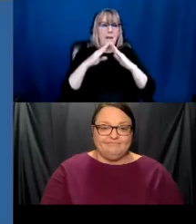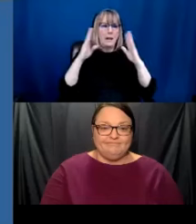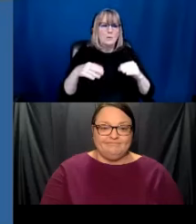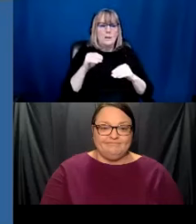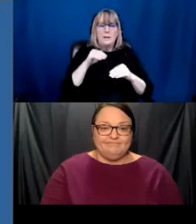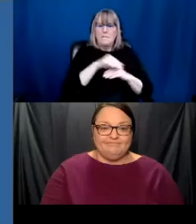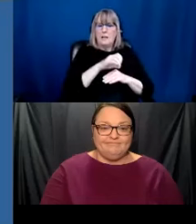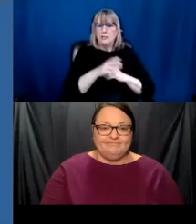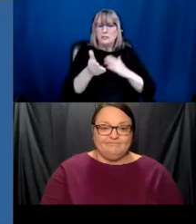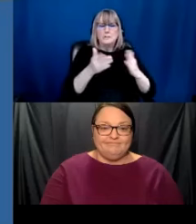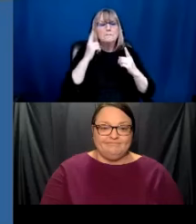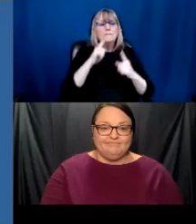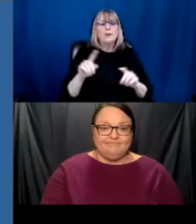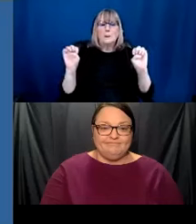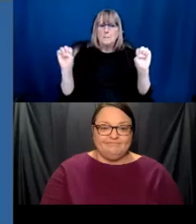de